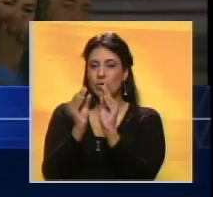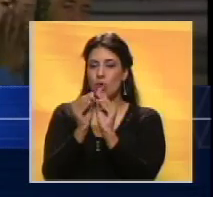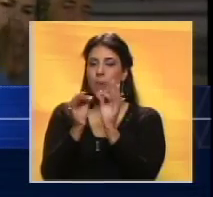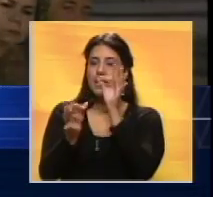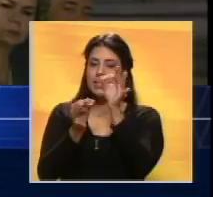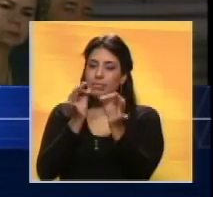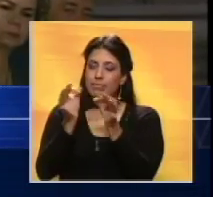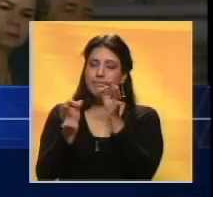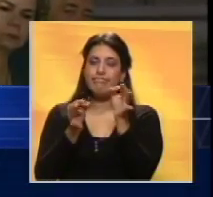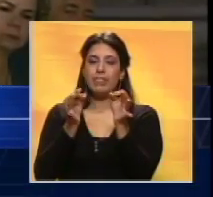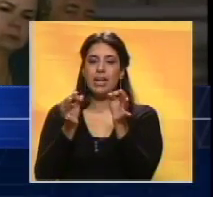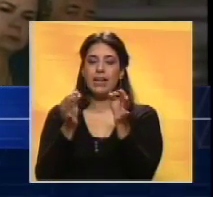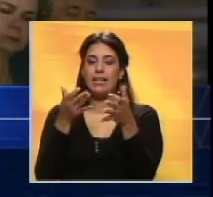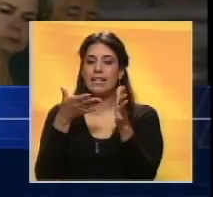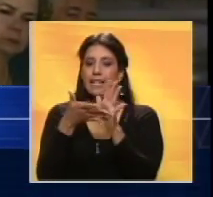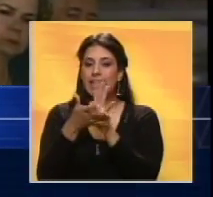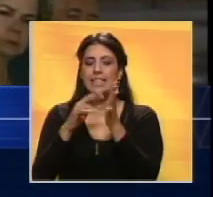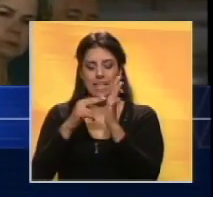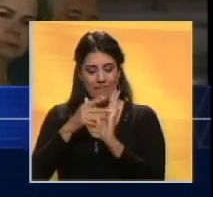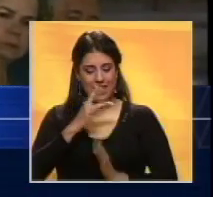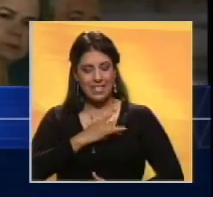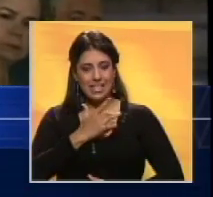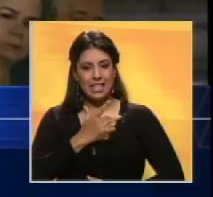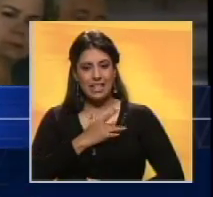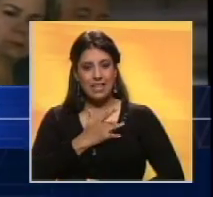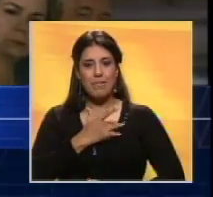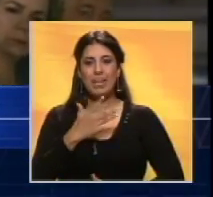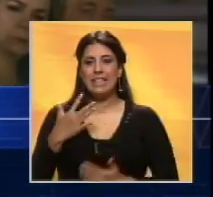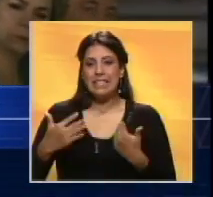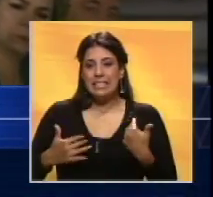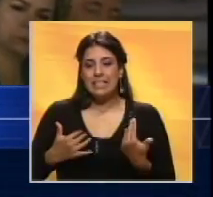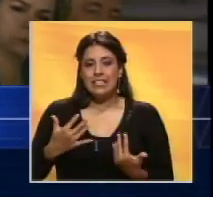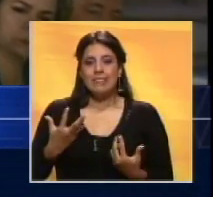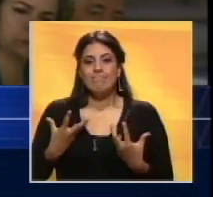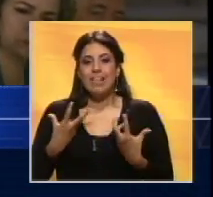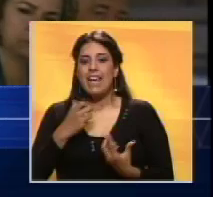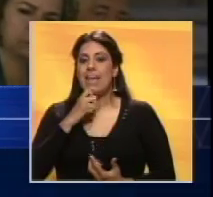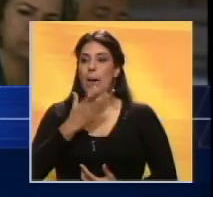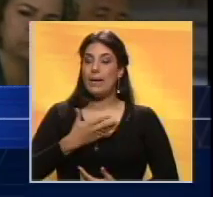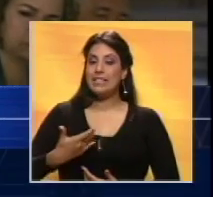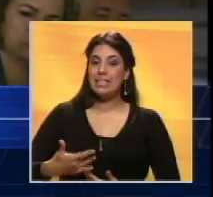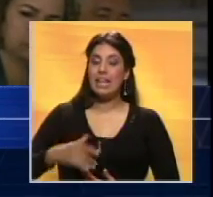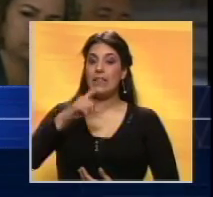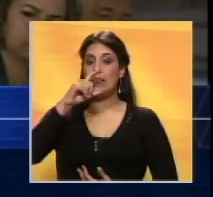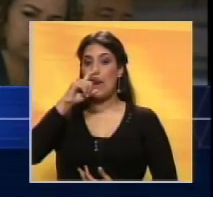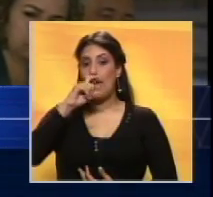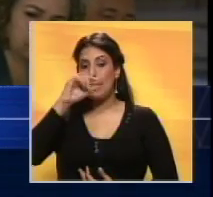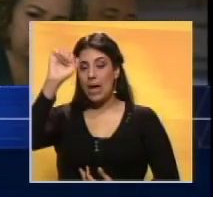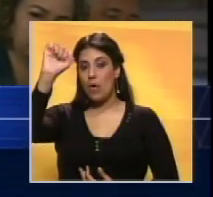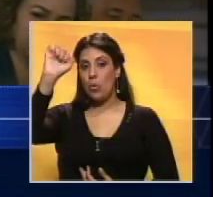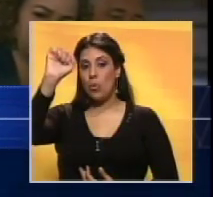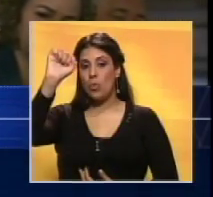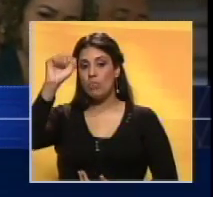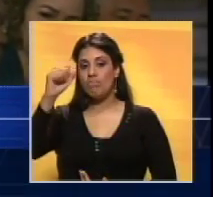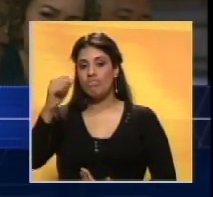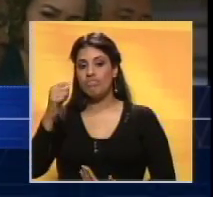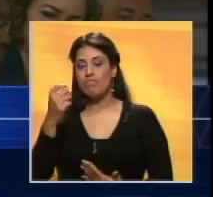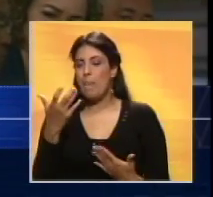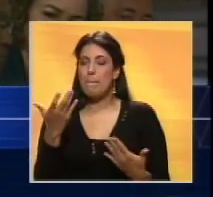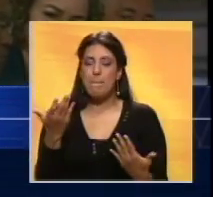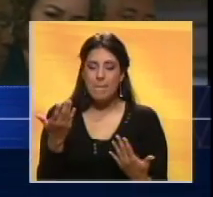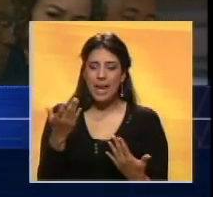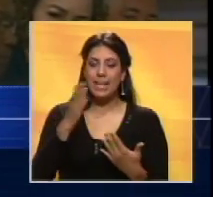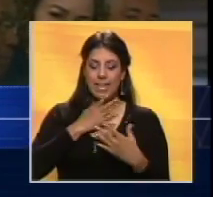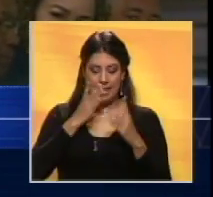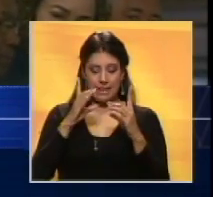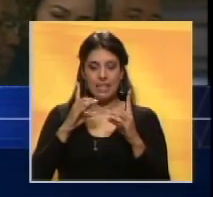les he expresado lo que es el sentimiento y el ánimo del presidente de la República, Nicolás Maduro, para